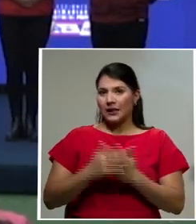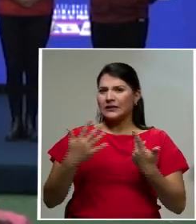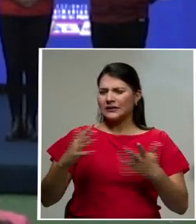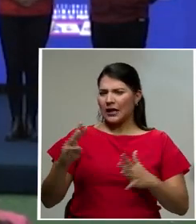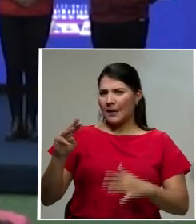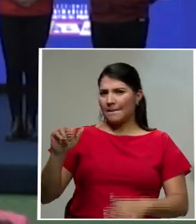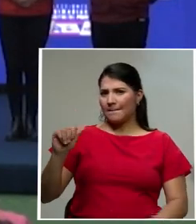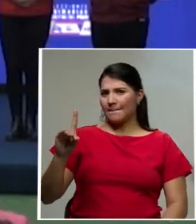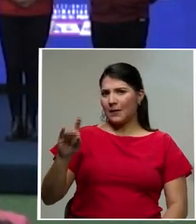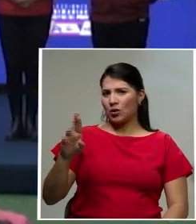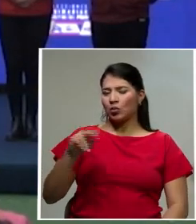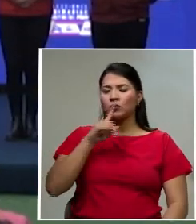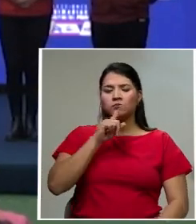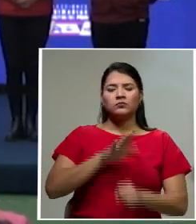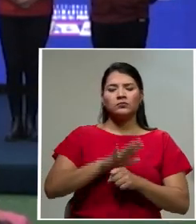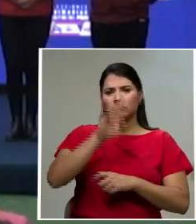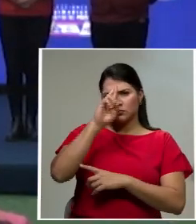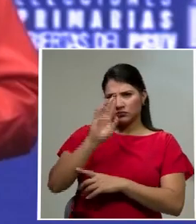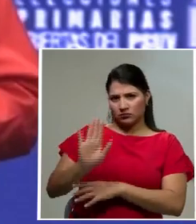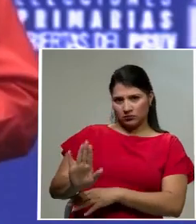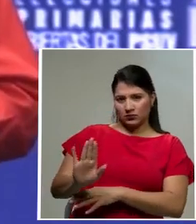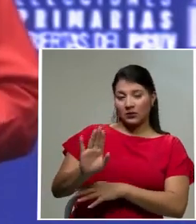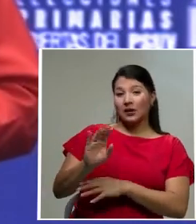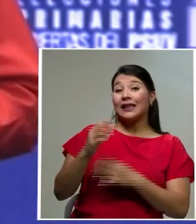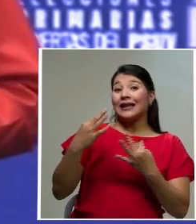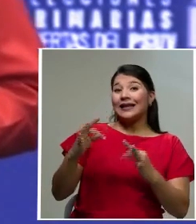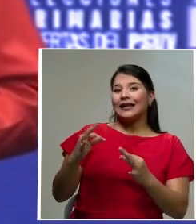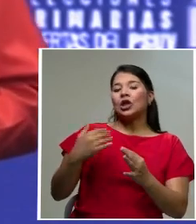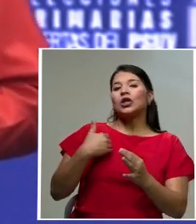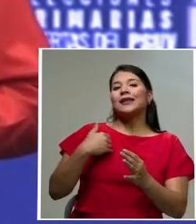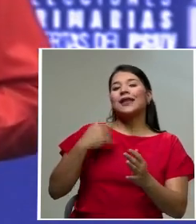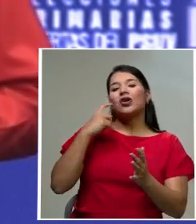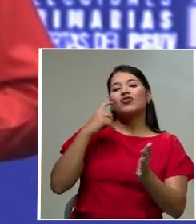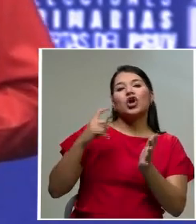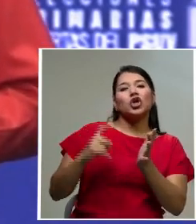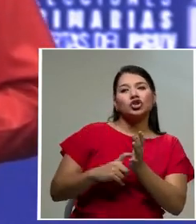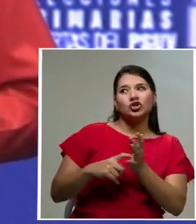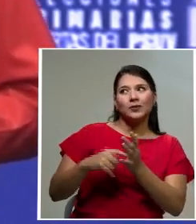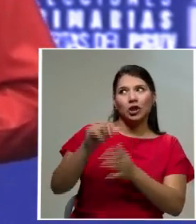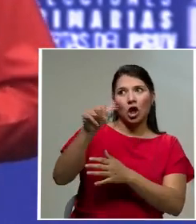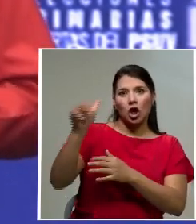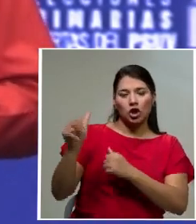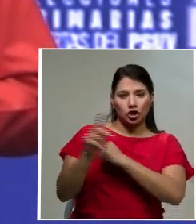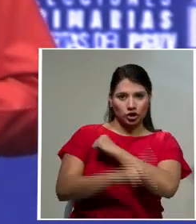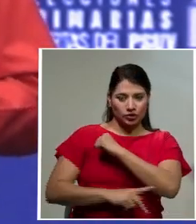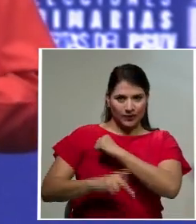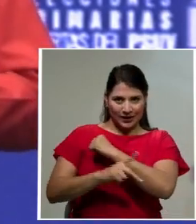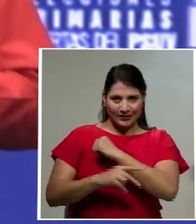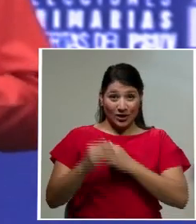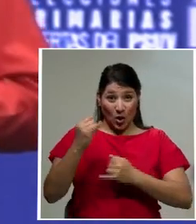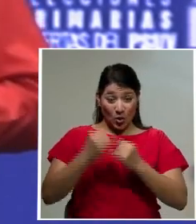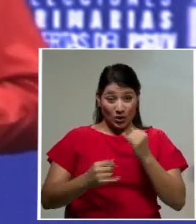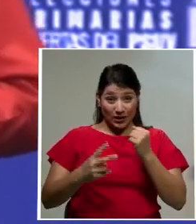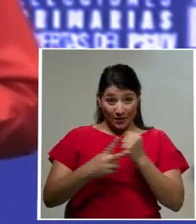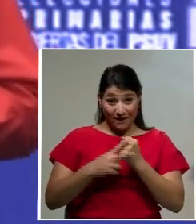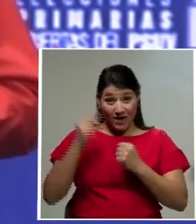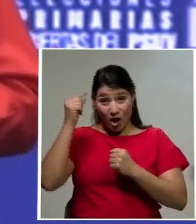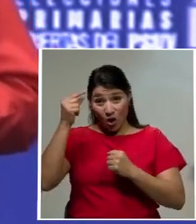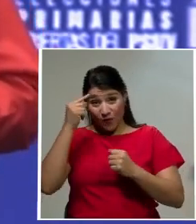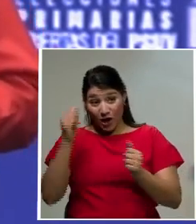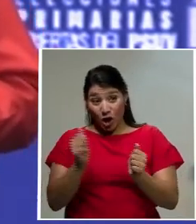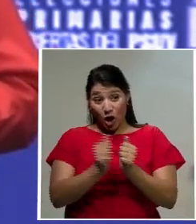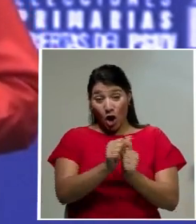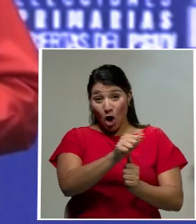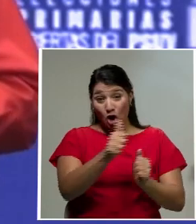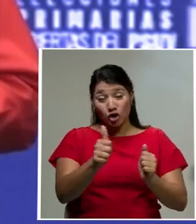a respetar, buscando recuperar reconocimiento internacional. La última vez que gobierno y oposición se sentaron en una mesa de